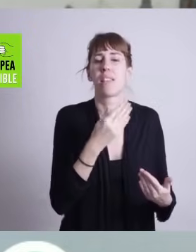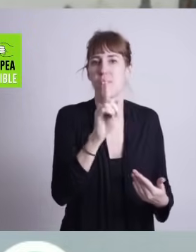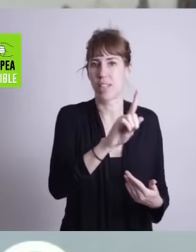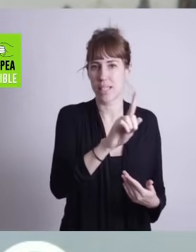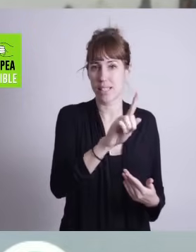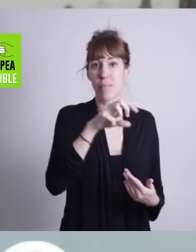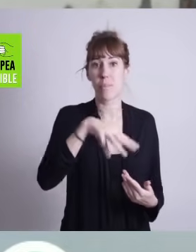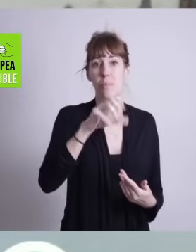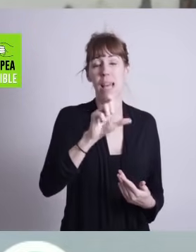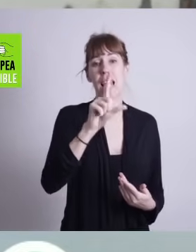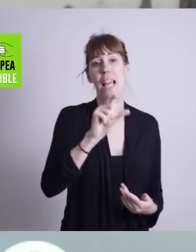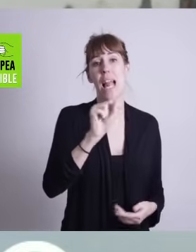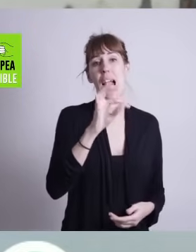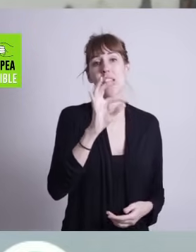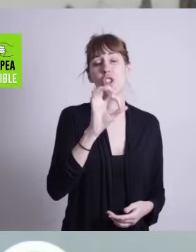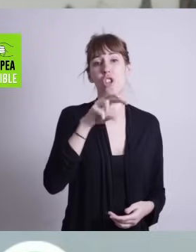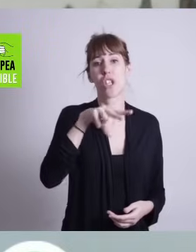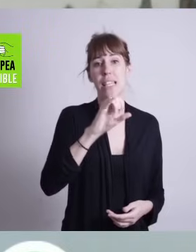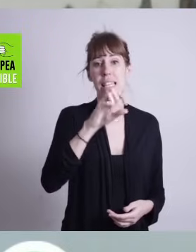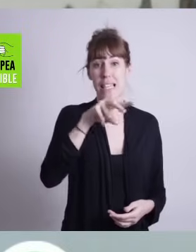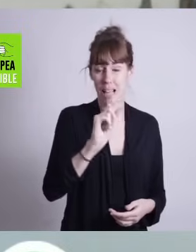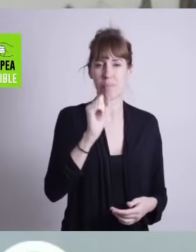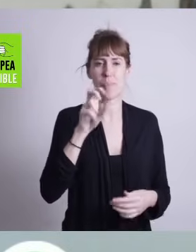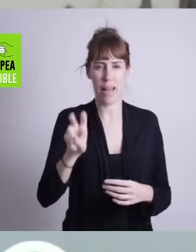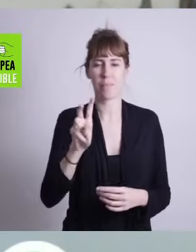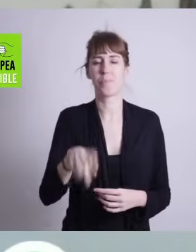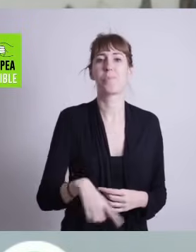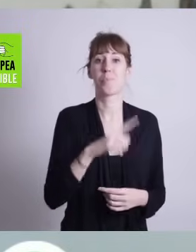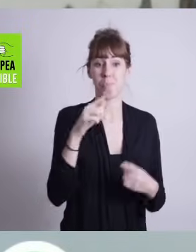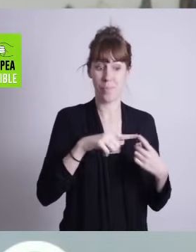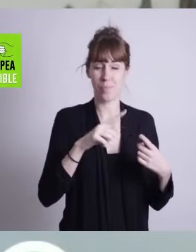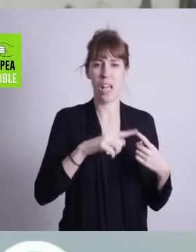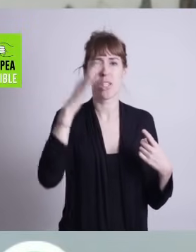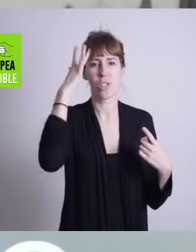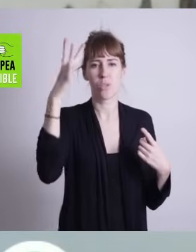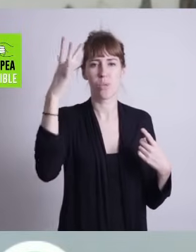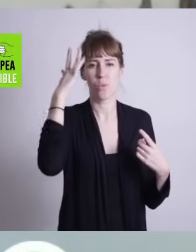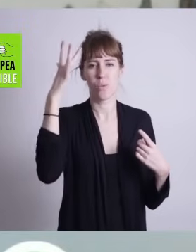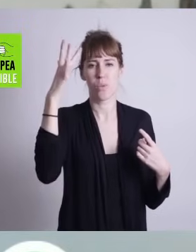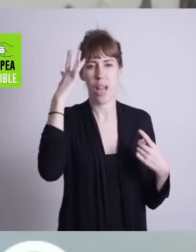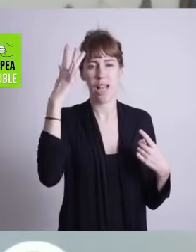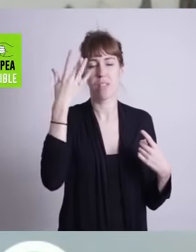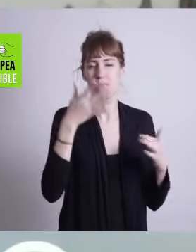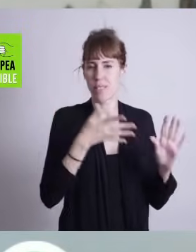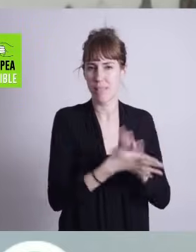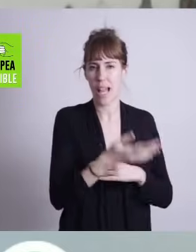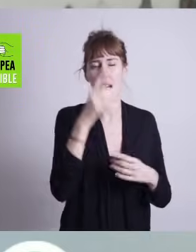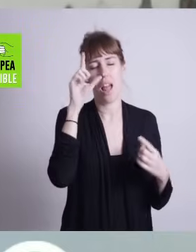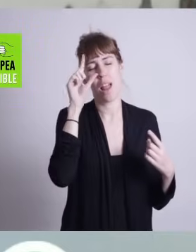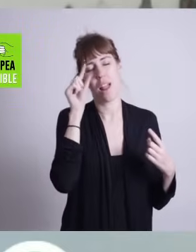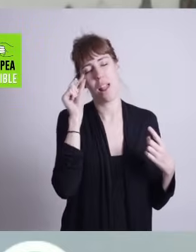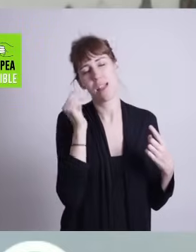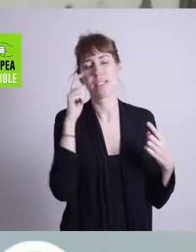tres cosas. Una, para que los ciclos de sueño y vigilia sean los adecuados, es decir, el descanso sea el adecuado